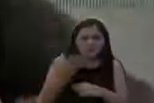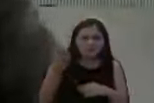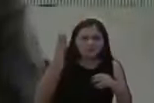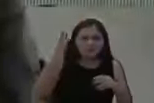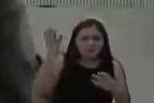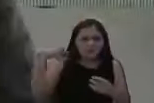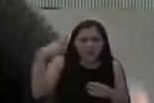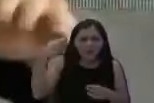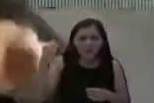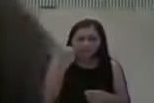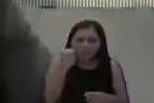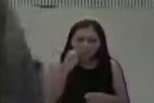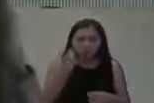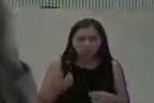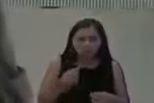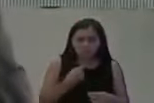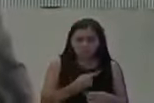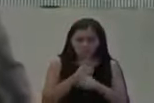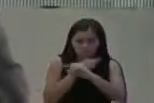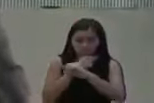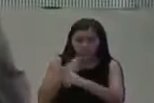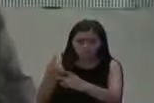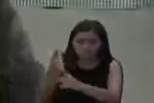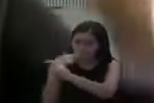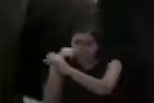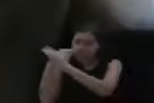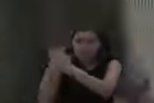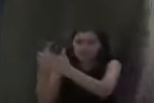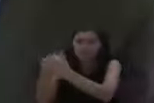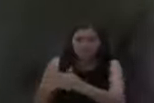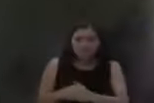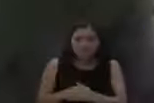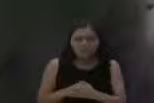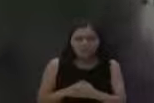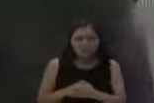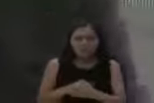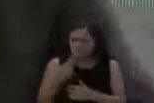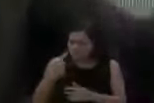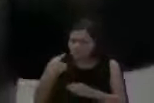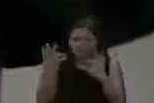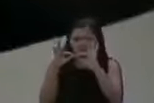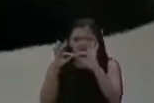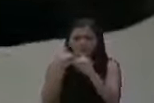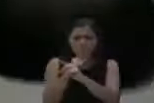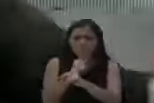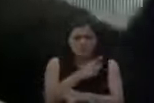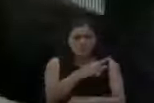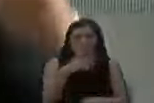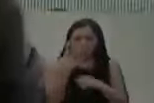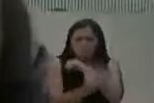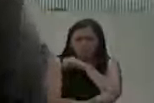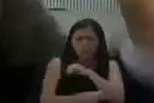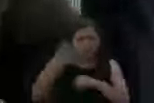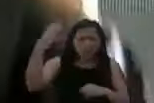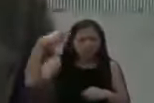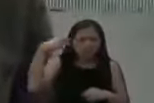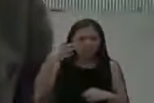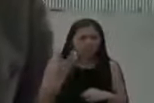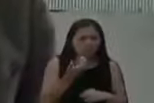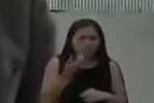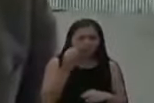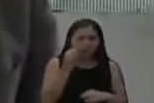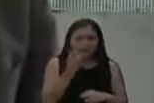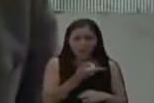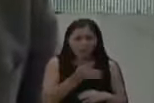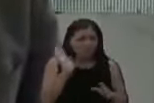decían los aniñados en los Twitter por en los tweets en las redes sociales no es que los son vagos tontos por eso no dejan